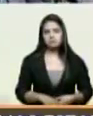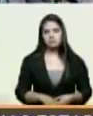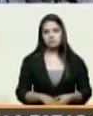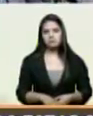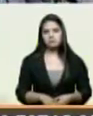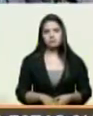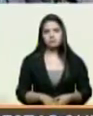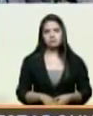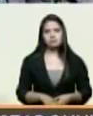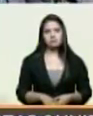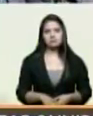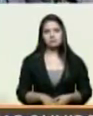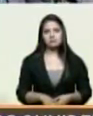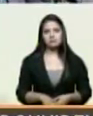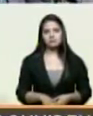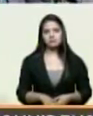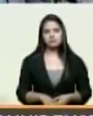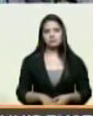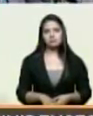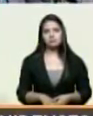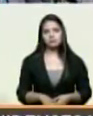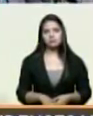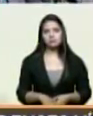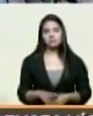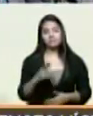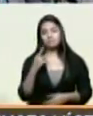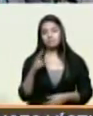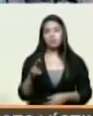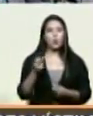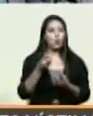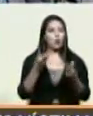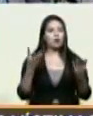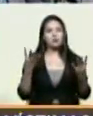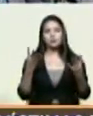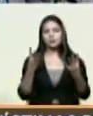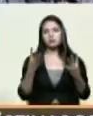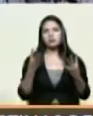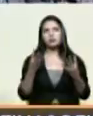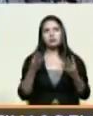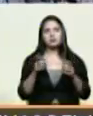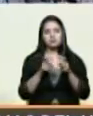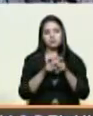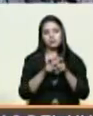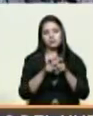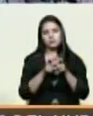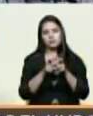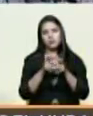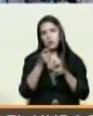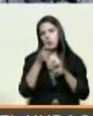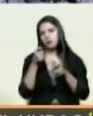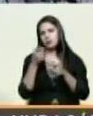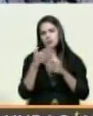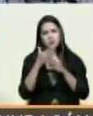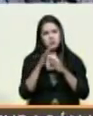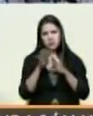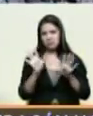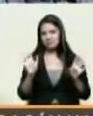No nos quedaba otra cosa que hacer lo que hicimos. ¿Cuántos éramos? Ay, un puñito así. ¿Nos importó